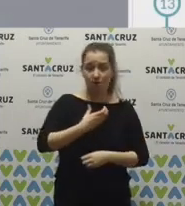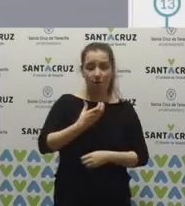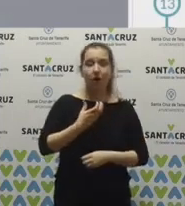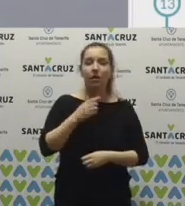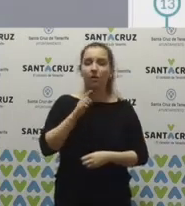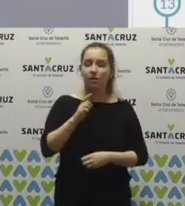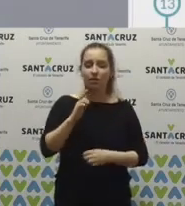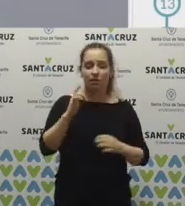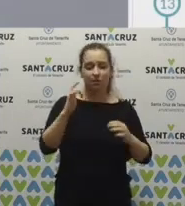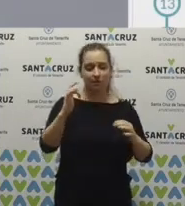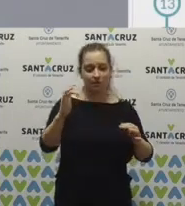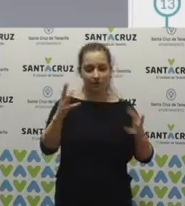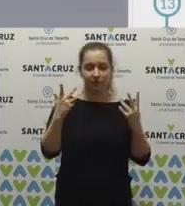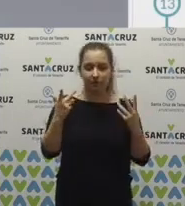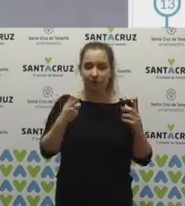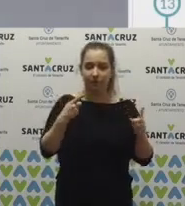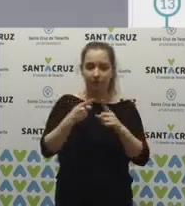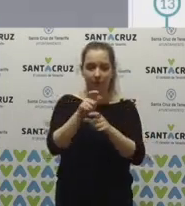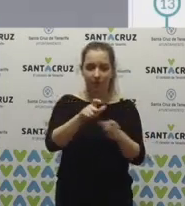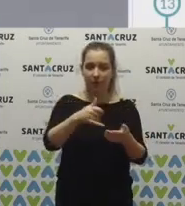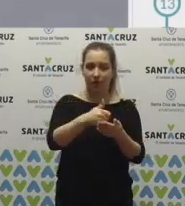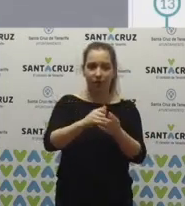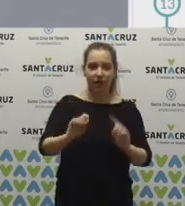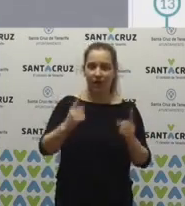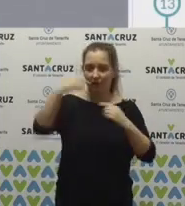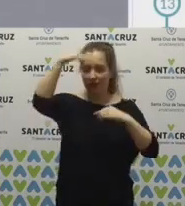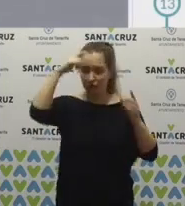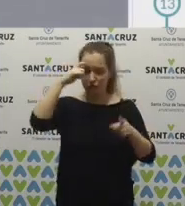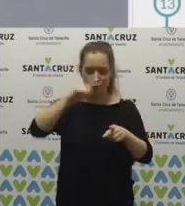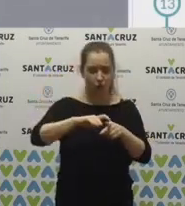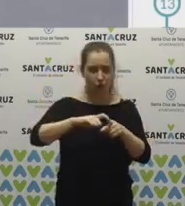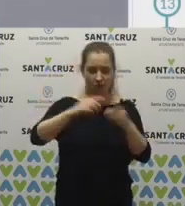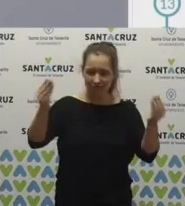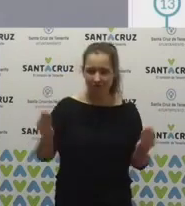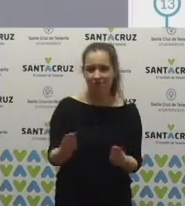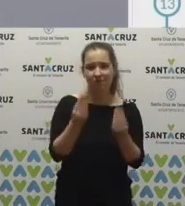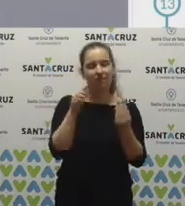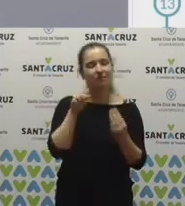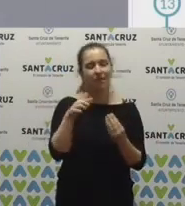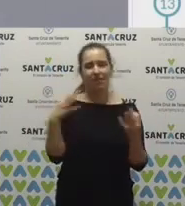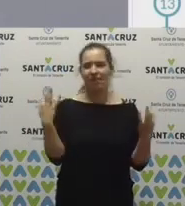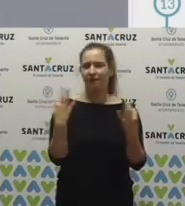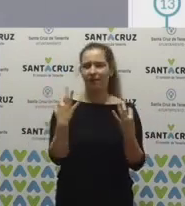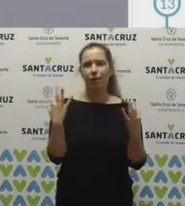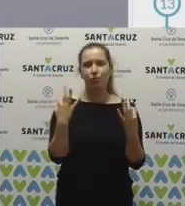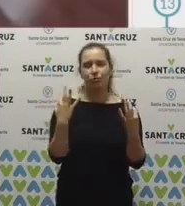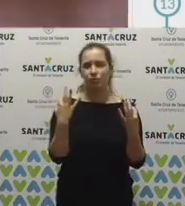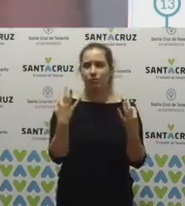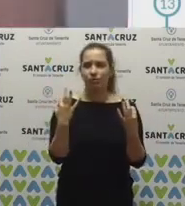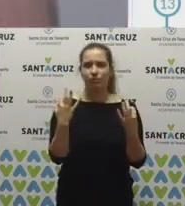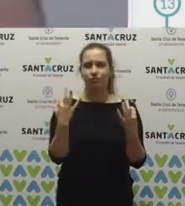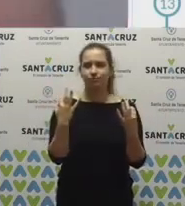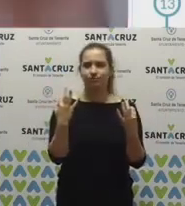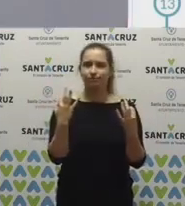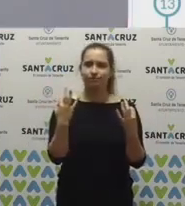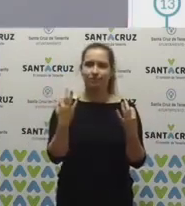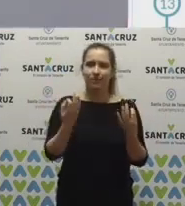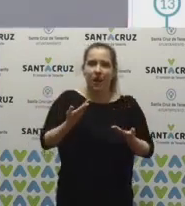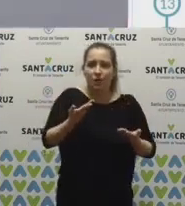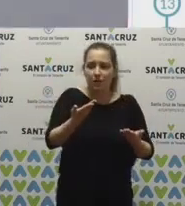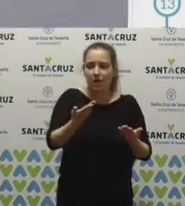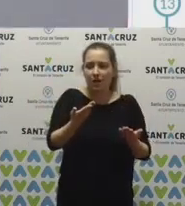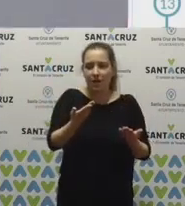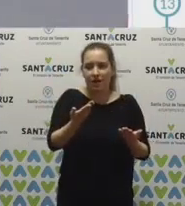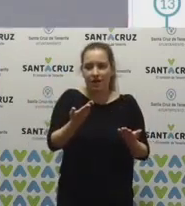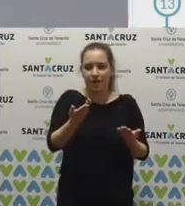yo creo que aquí el ayuntamiento tiene que hacer un esfuerzo mayor al de simplemente por las calles una caravana de la